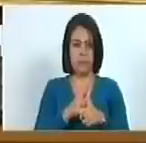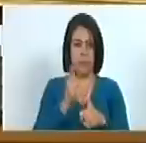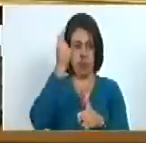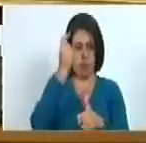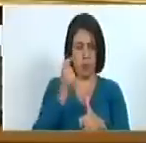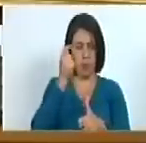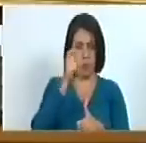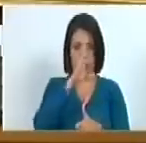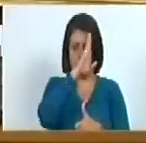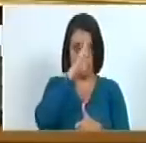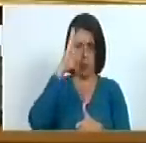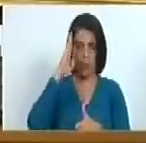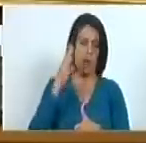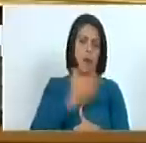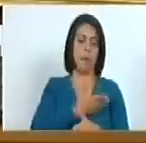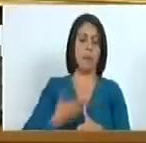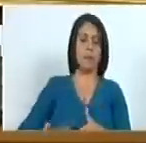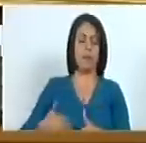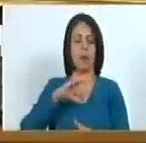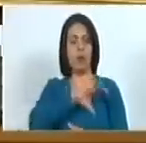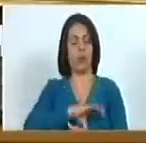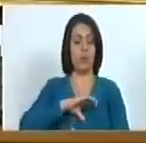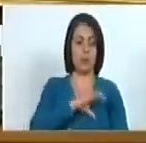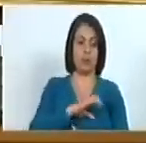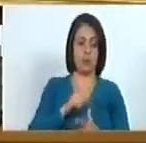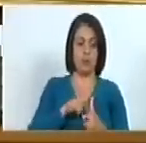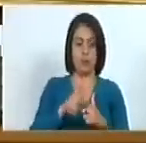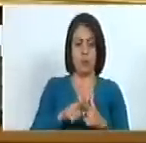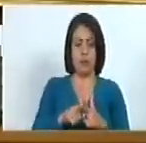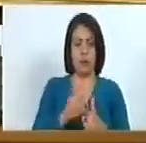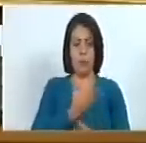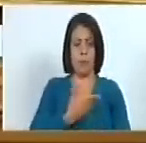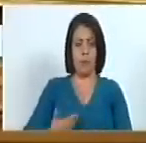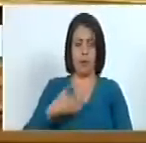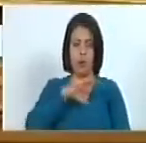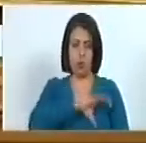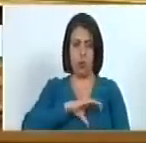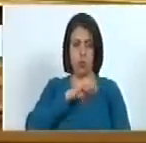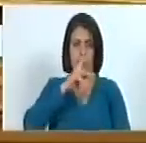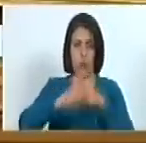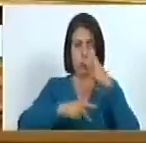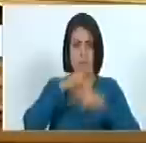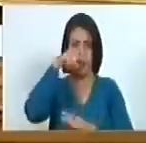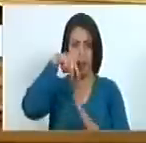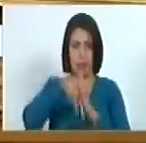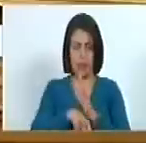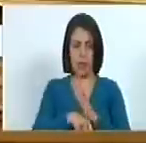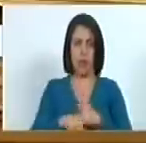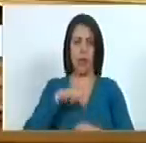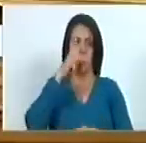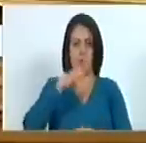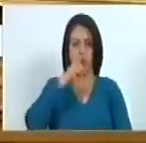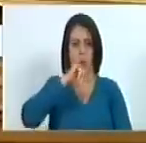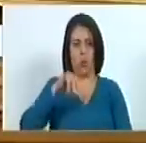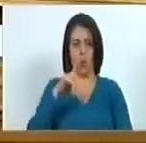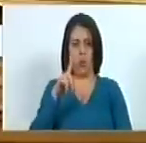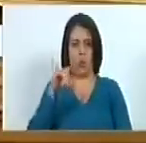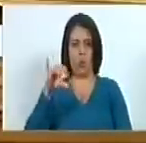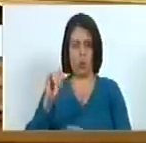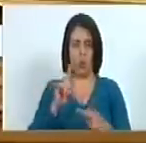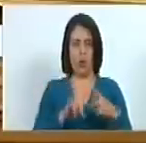diputado Diosdado Cabello, quien preside la comisión en su condición de presidente de la Comisión de Política Interior; diputado Julio García